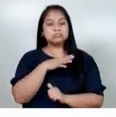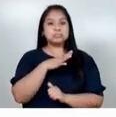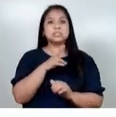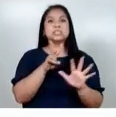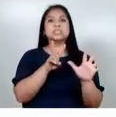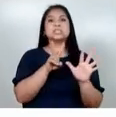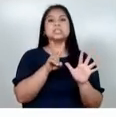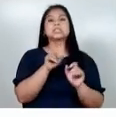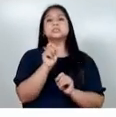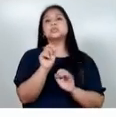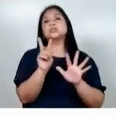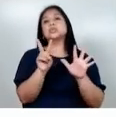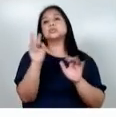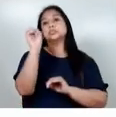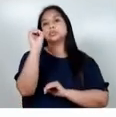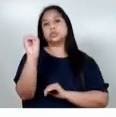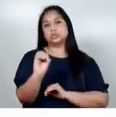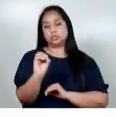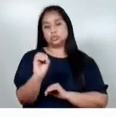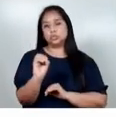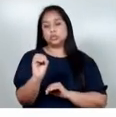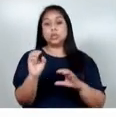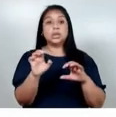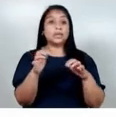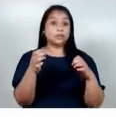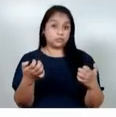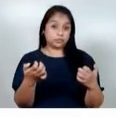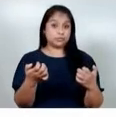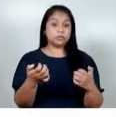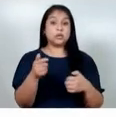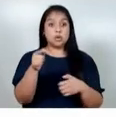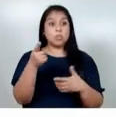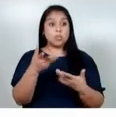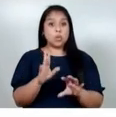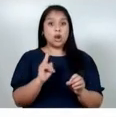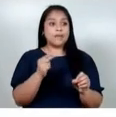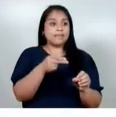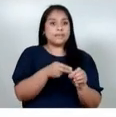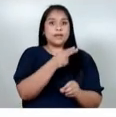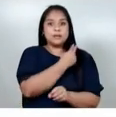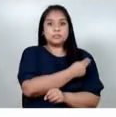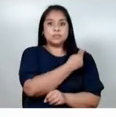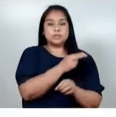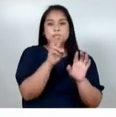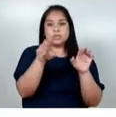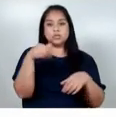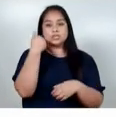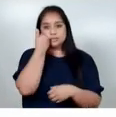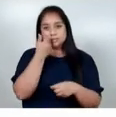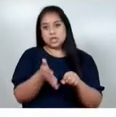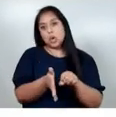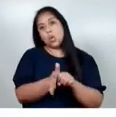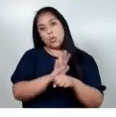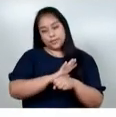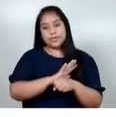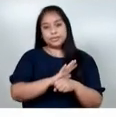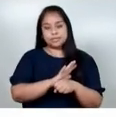un 7.7% en promedio. En consecuencia, la ocupación hospitalaria de pacientes por casos